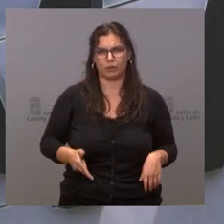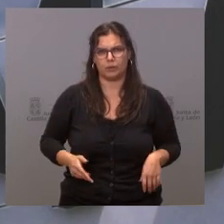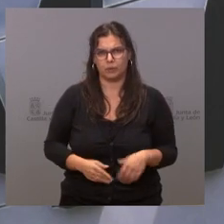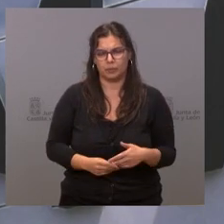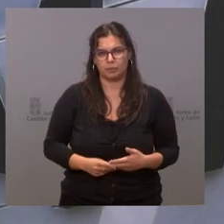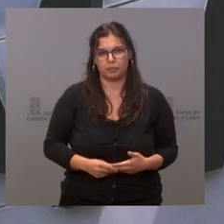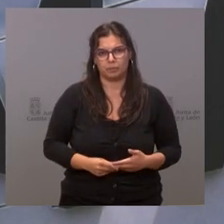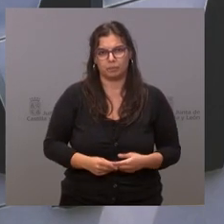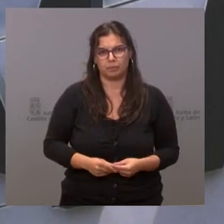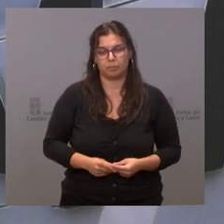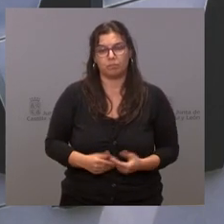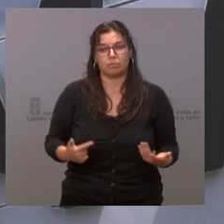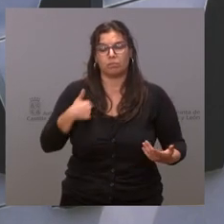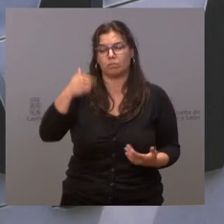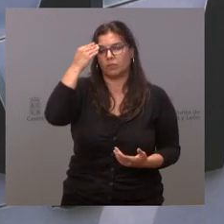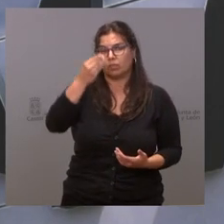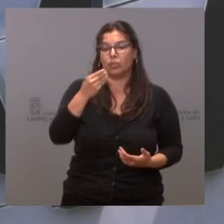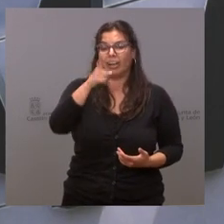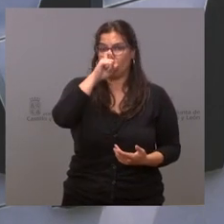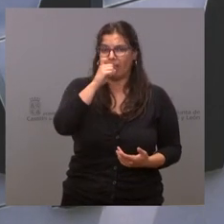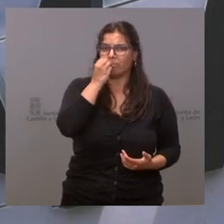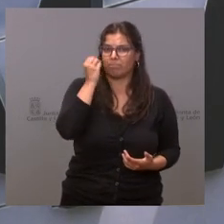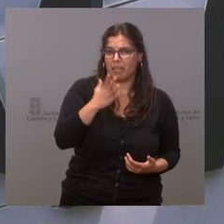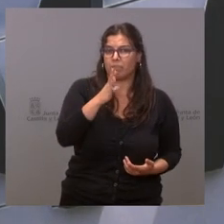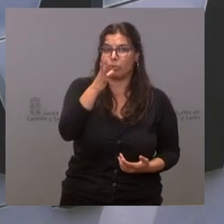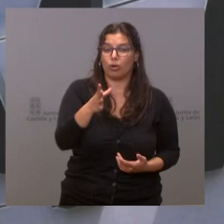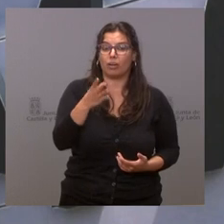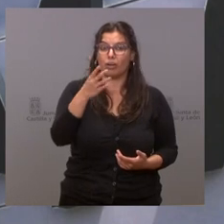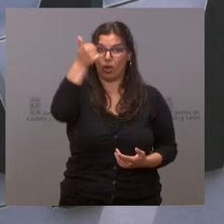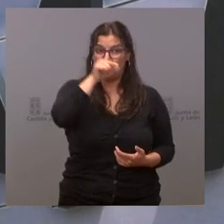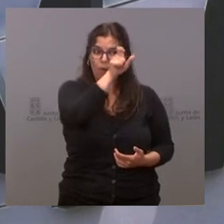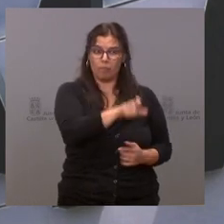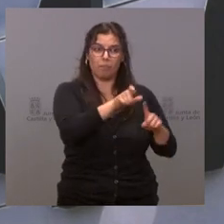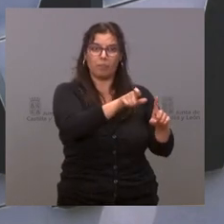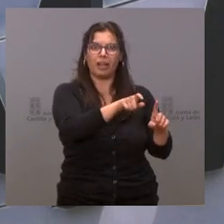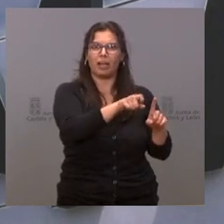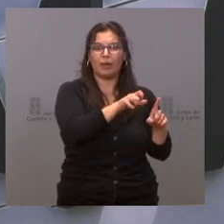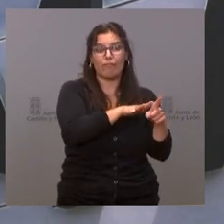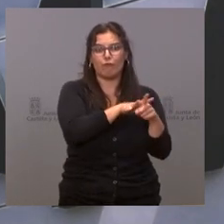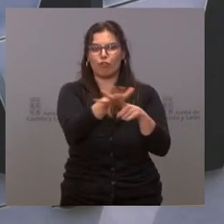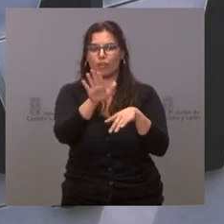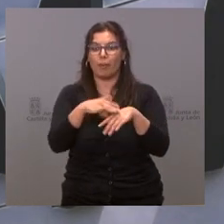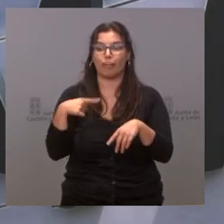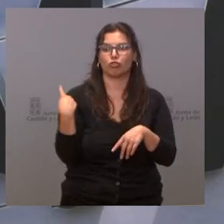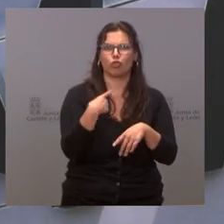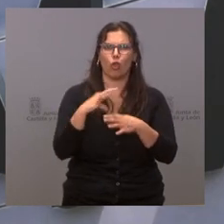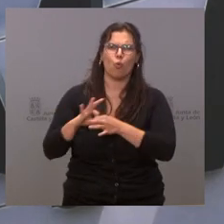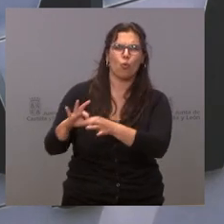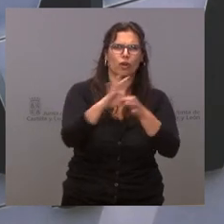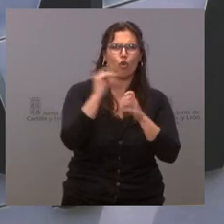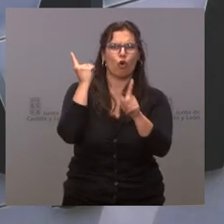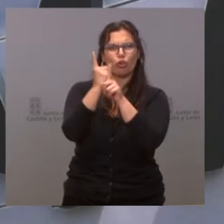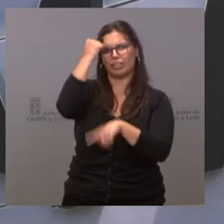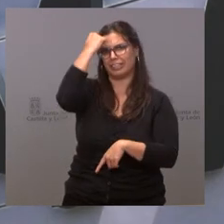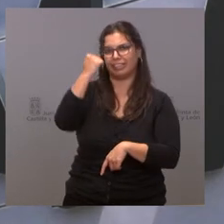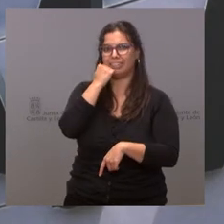y yo creo que es bueno recordar que miguel ángel blanco nos une a todos en la lucha como el terrorismo y que hizo que